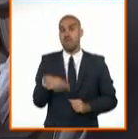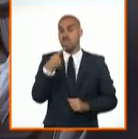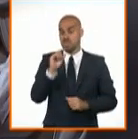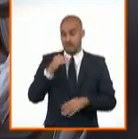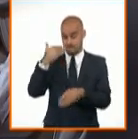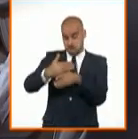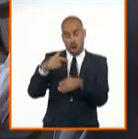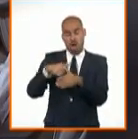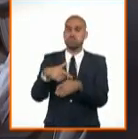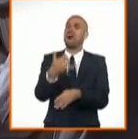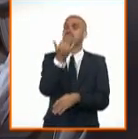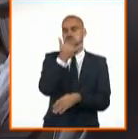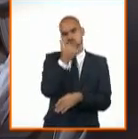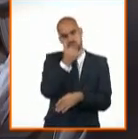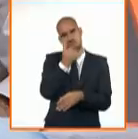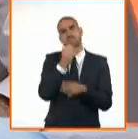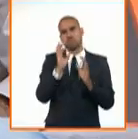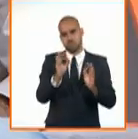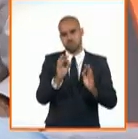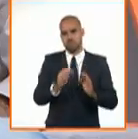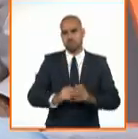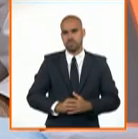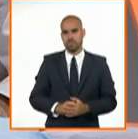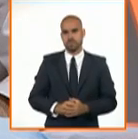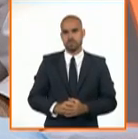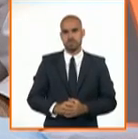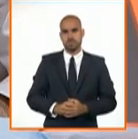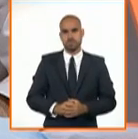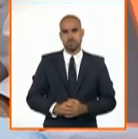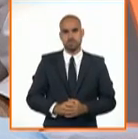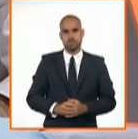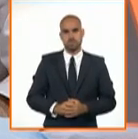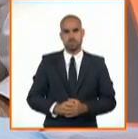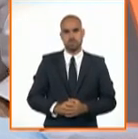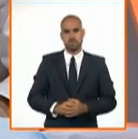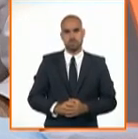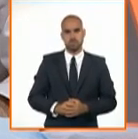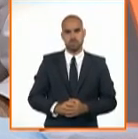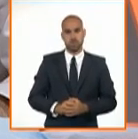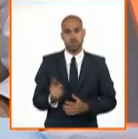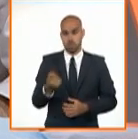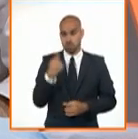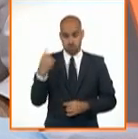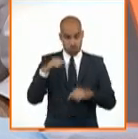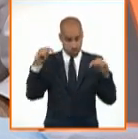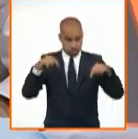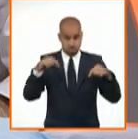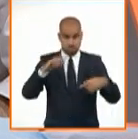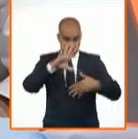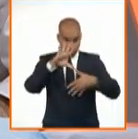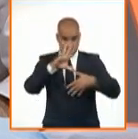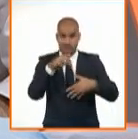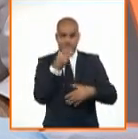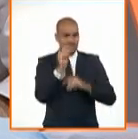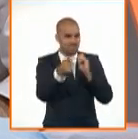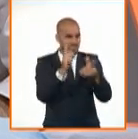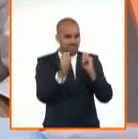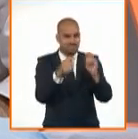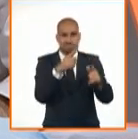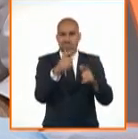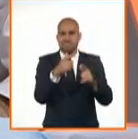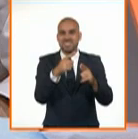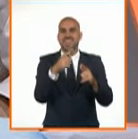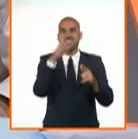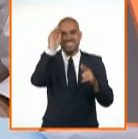uno de los efectos concretos es lo que nosotros aquí en el área prácticamente no se puede adquirir ningún ningún combustible todo los combustibles que es la luz de